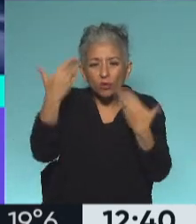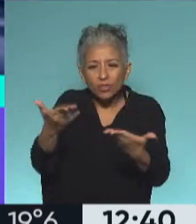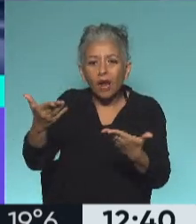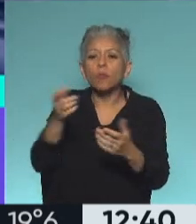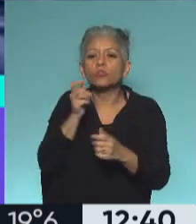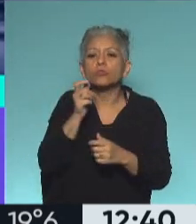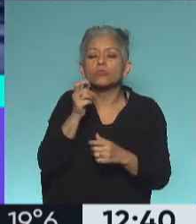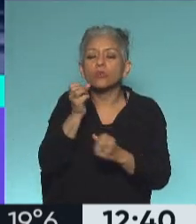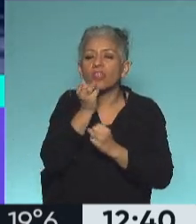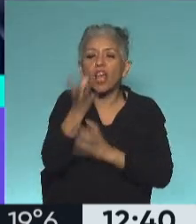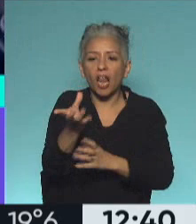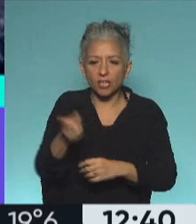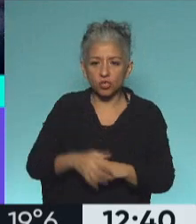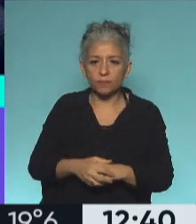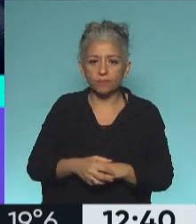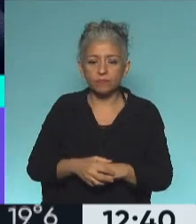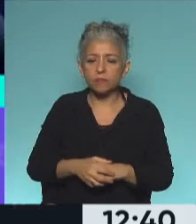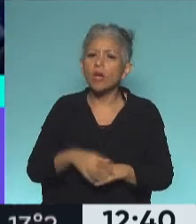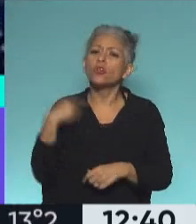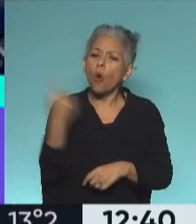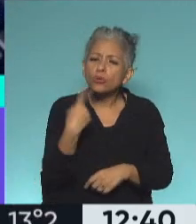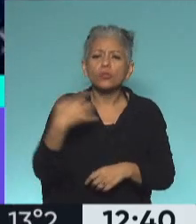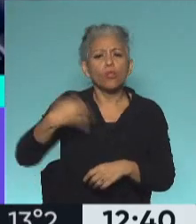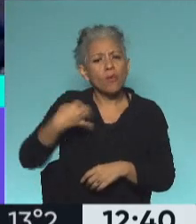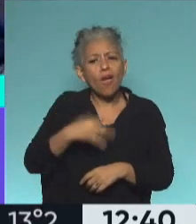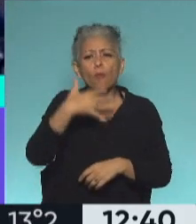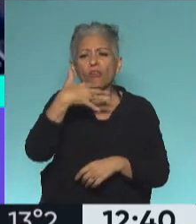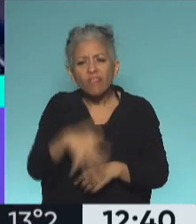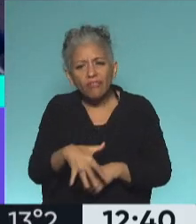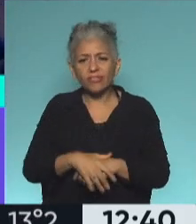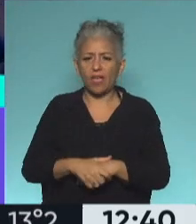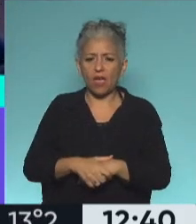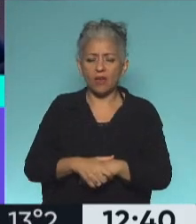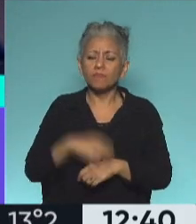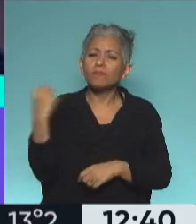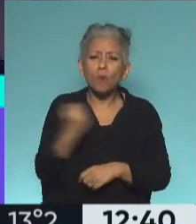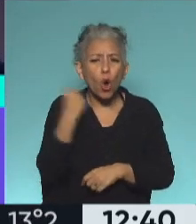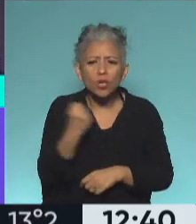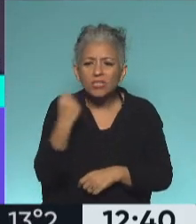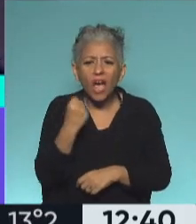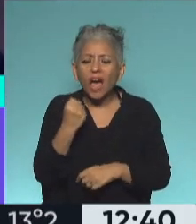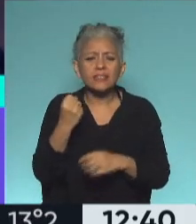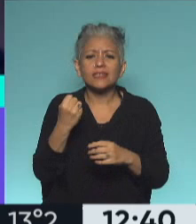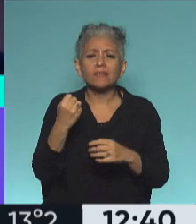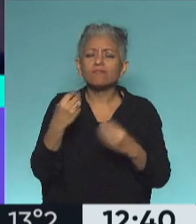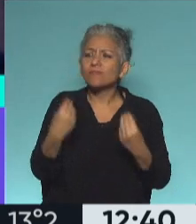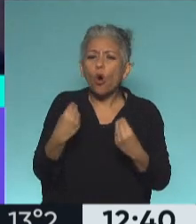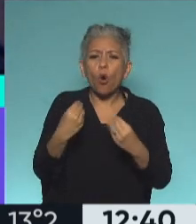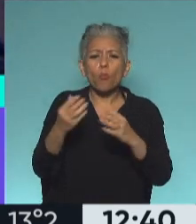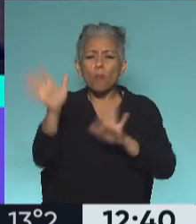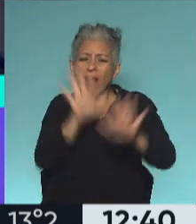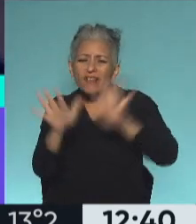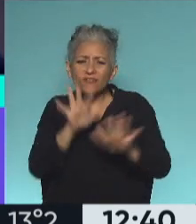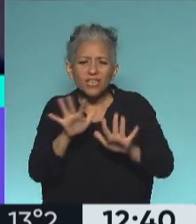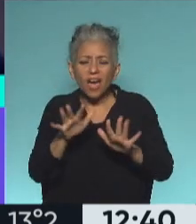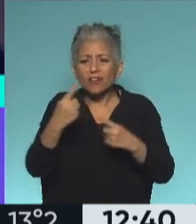Berni. Hay que entender que la reserva es elemento estratégico a la hora de planificar una acción. Nosotros ya no tenemos